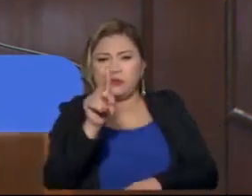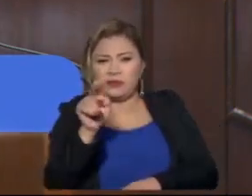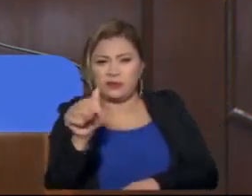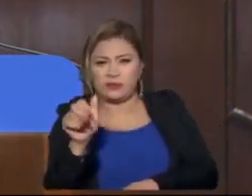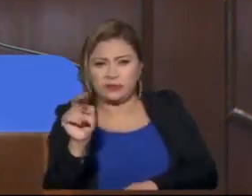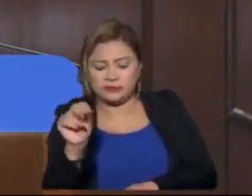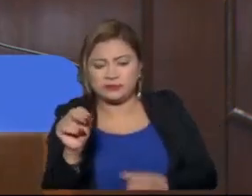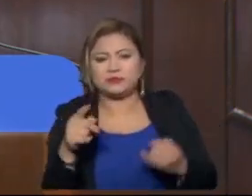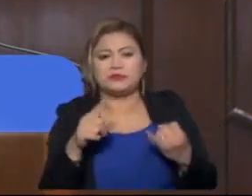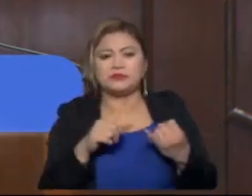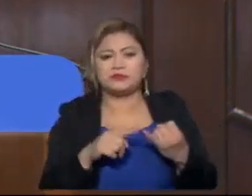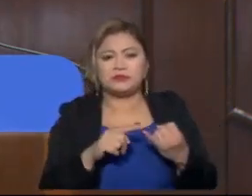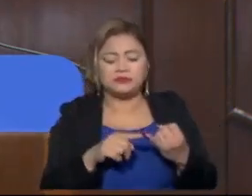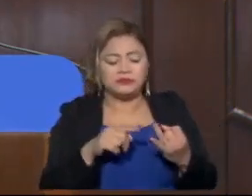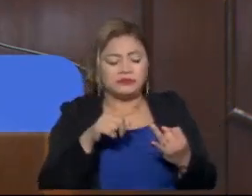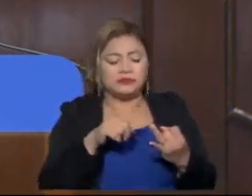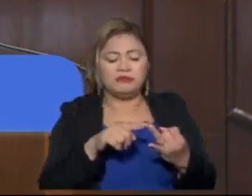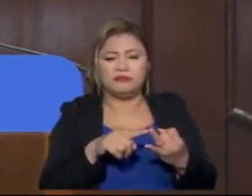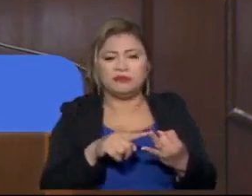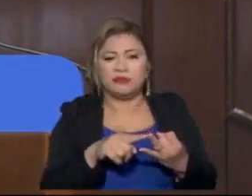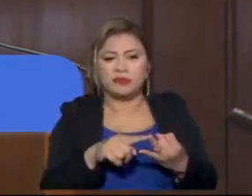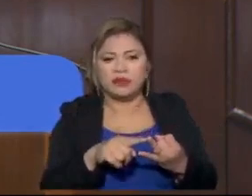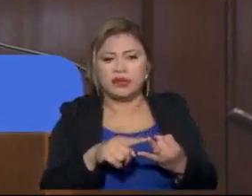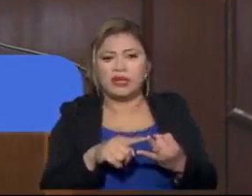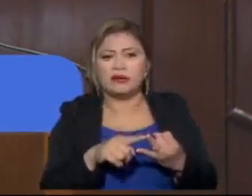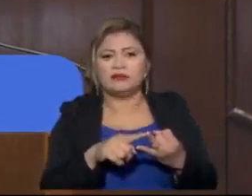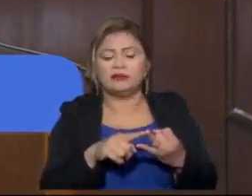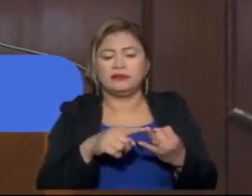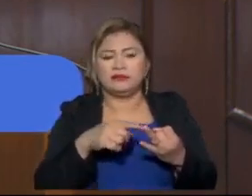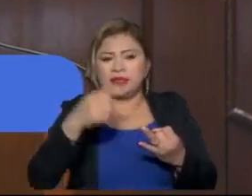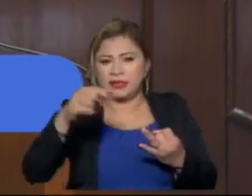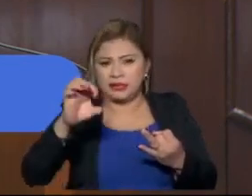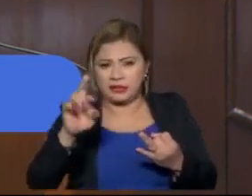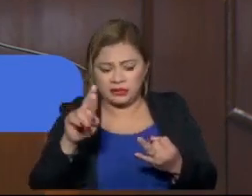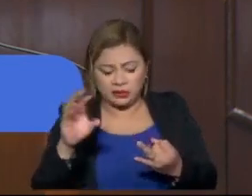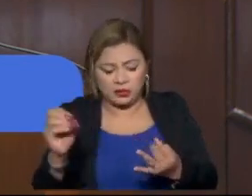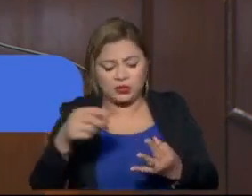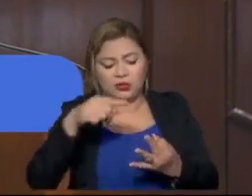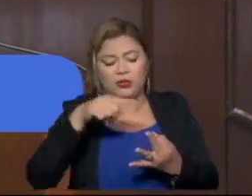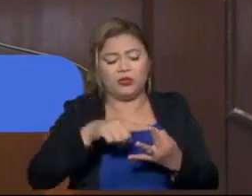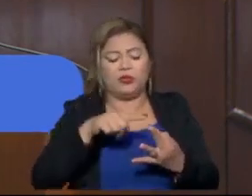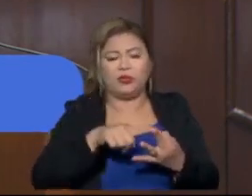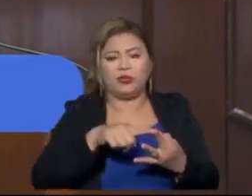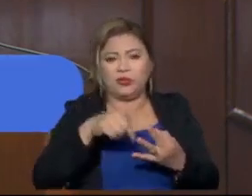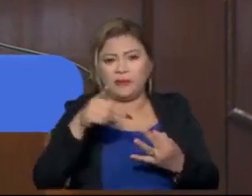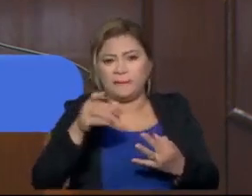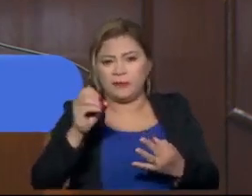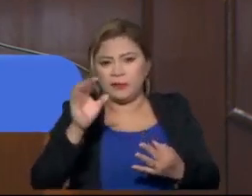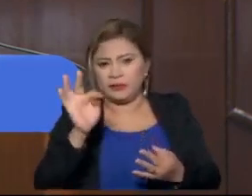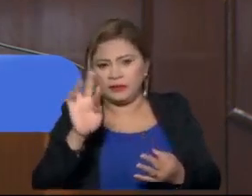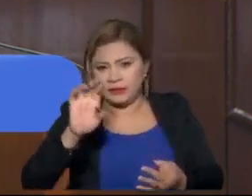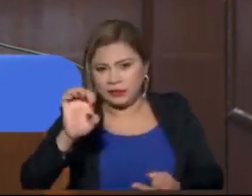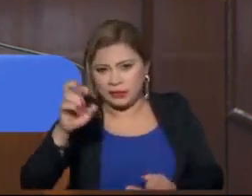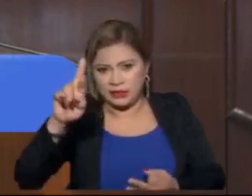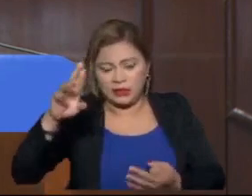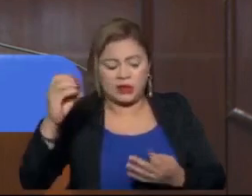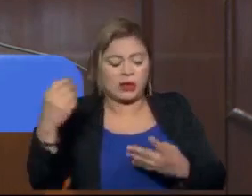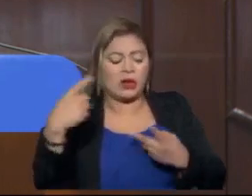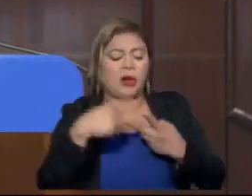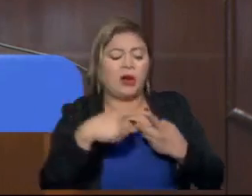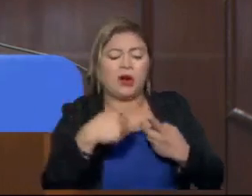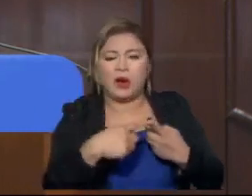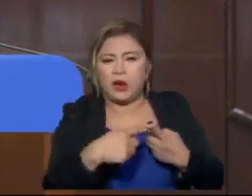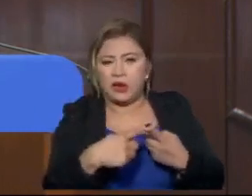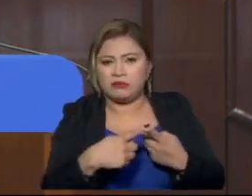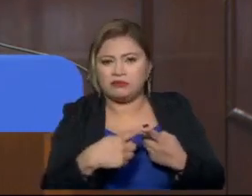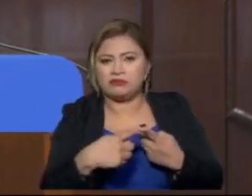Cieneguita, Quebrada Hacha, Lajero, Alto Potrero y el ramal hacia Camarón Arriba